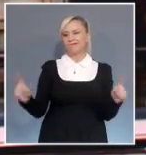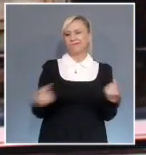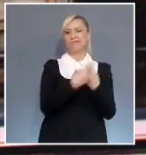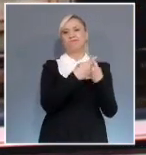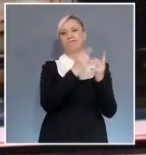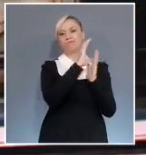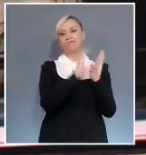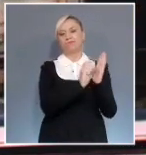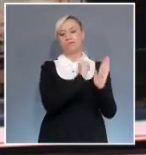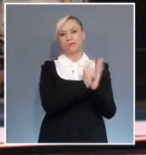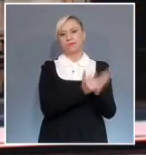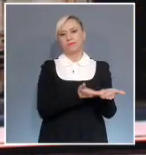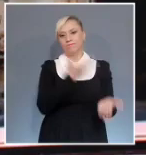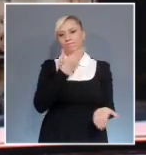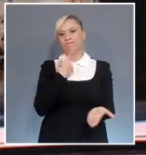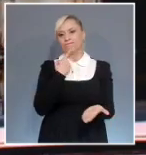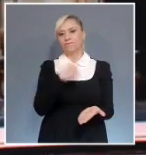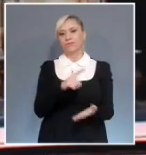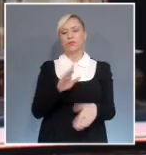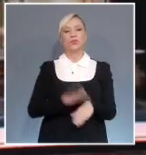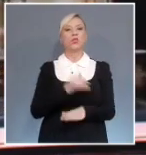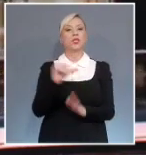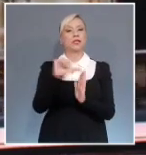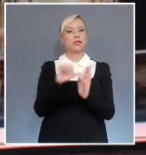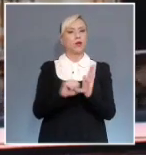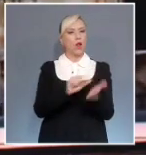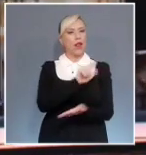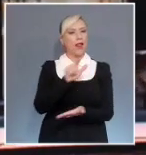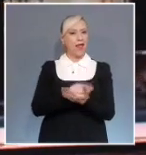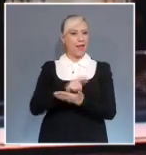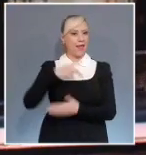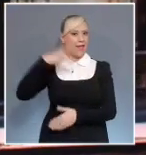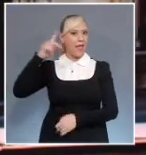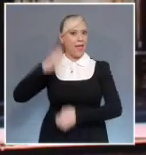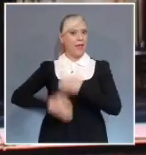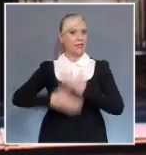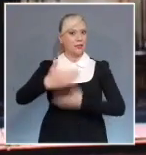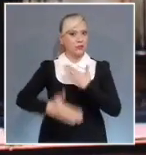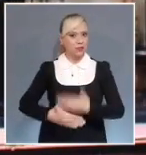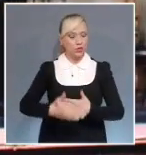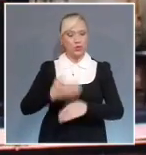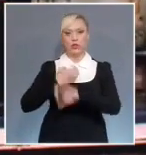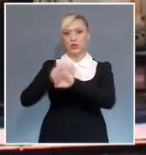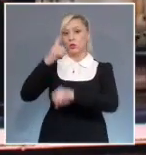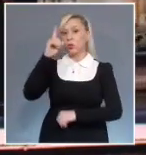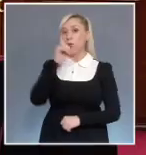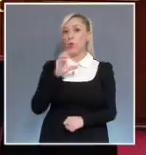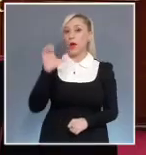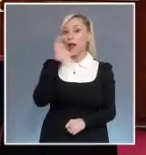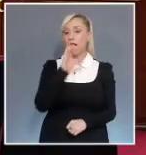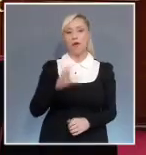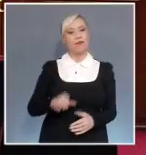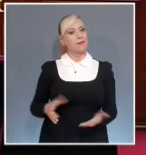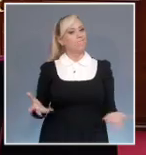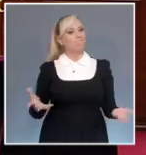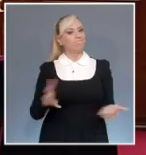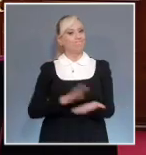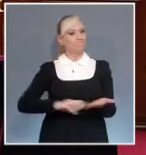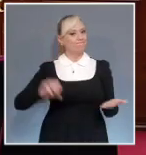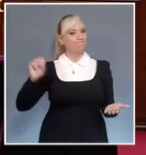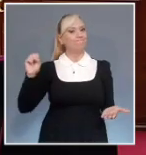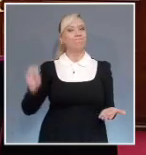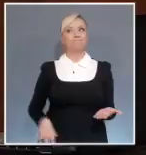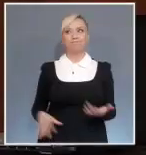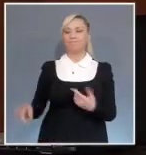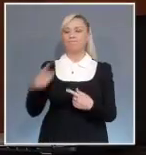invalidar diversos artículos de las leyes de archivos desde el estado de Aguascalientes. El Pleno de la Suprema